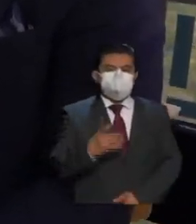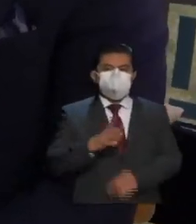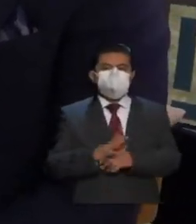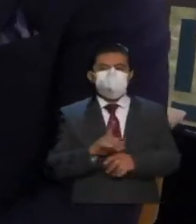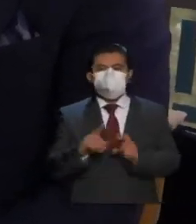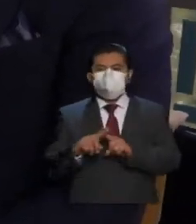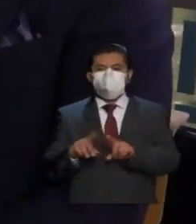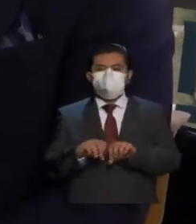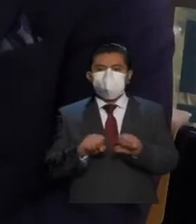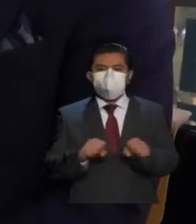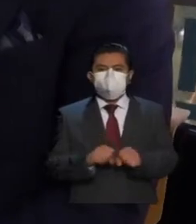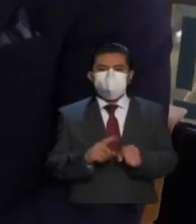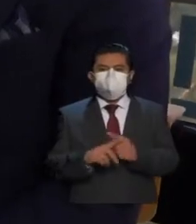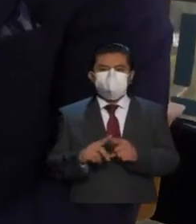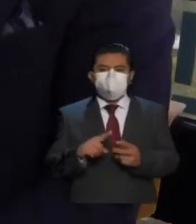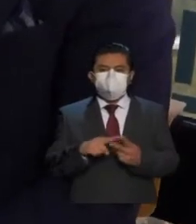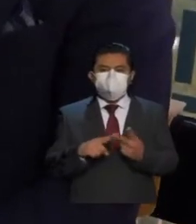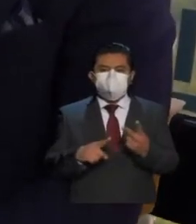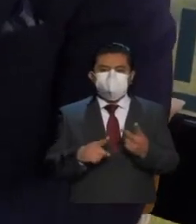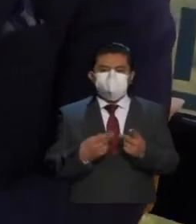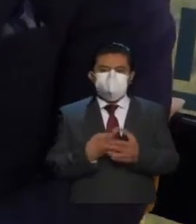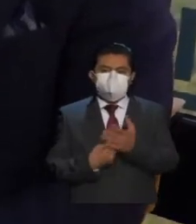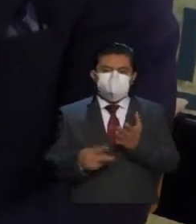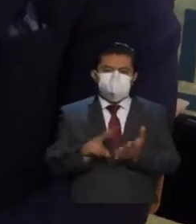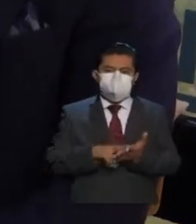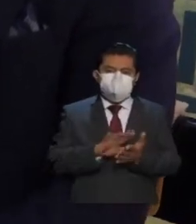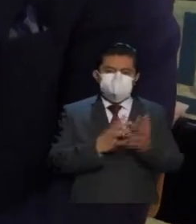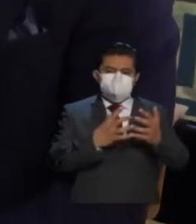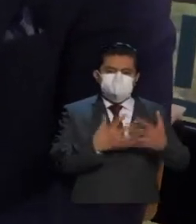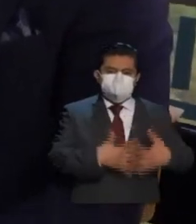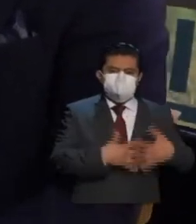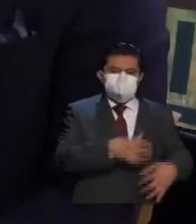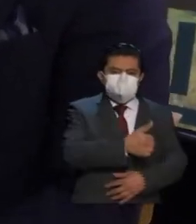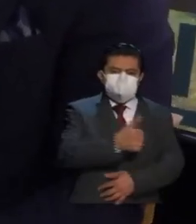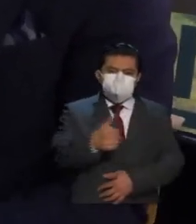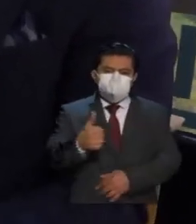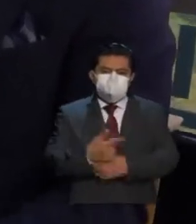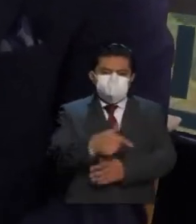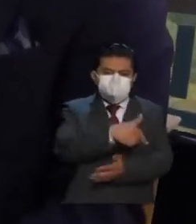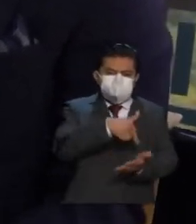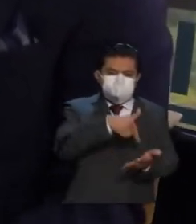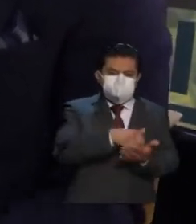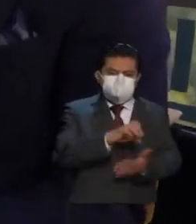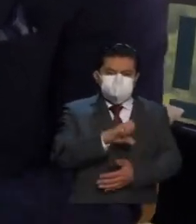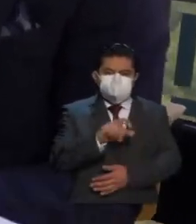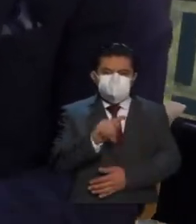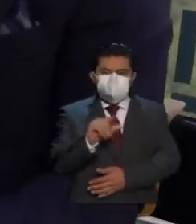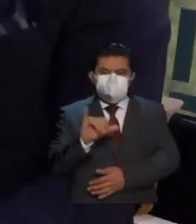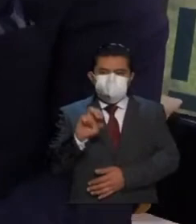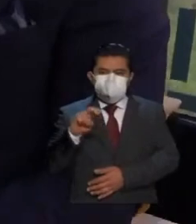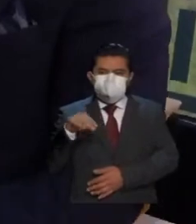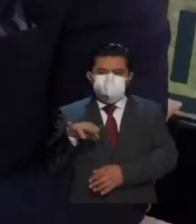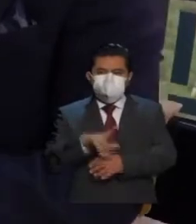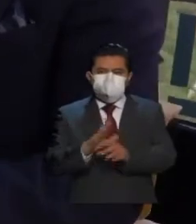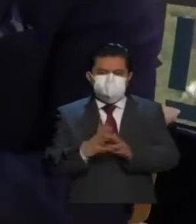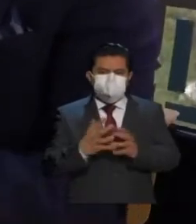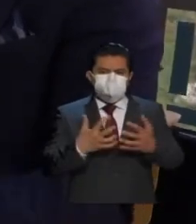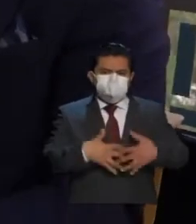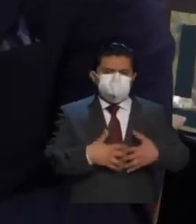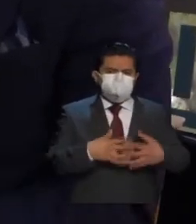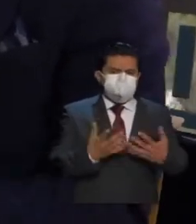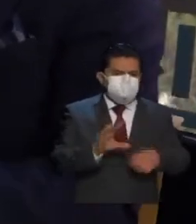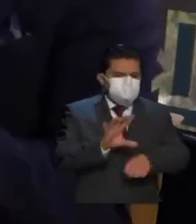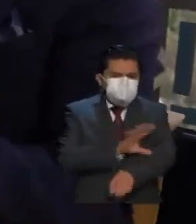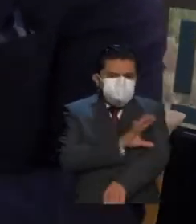teleférico. Tenemos doble motores en cada estación. Tenemos generador, tenemos el transformador y tenemos